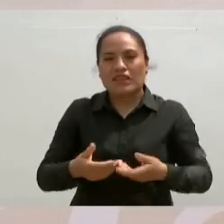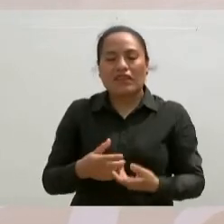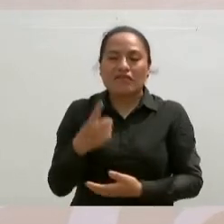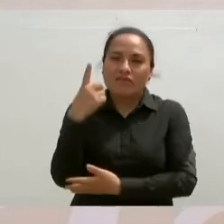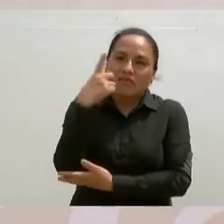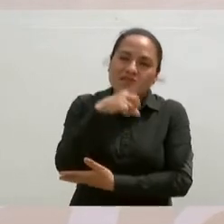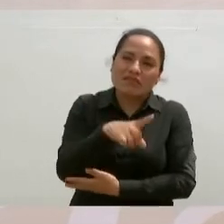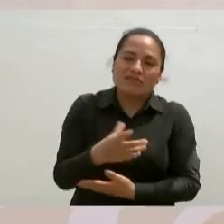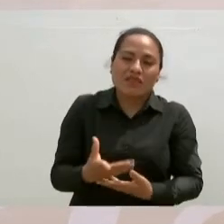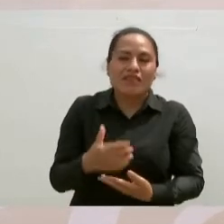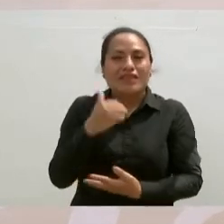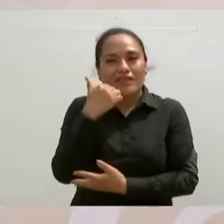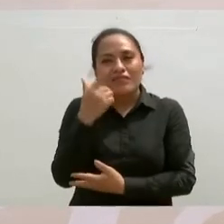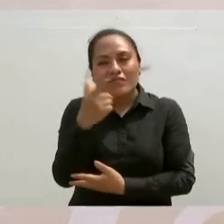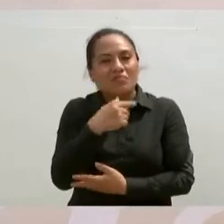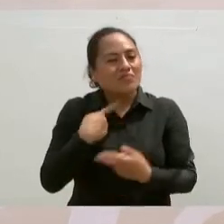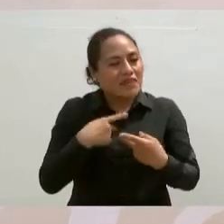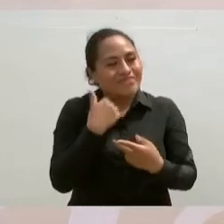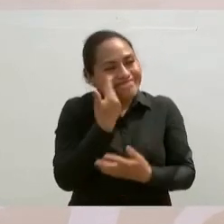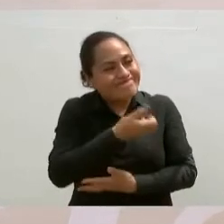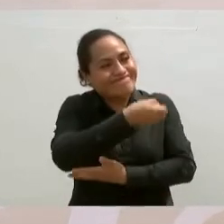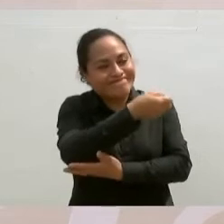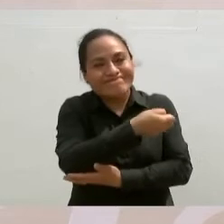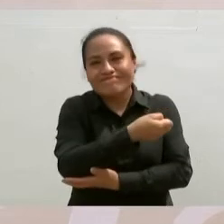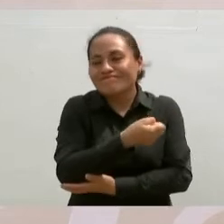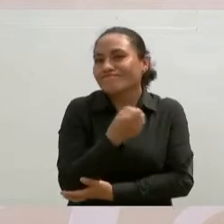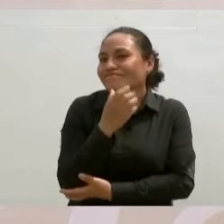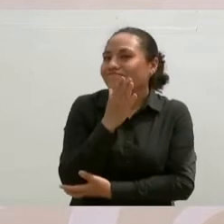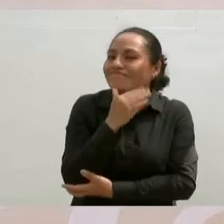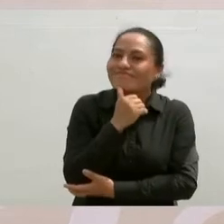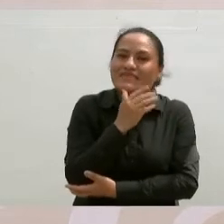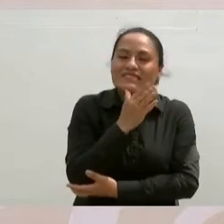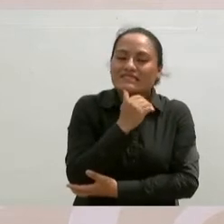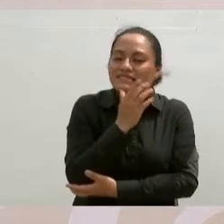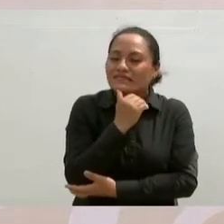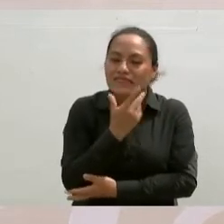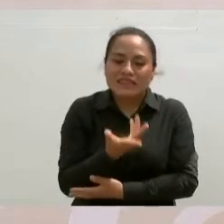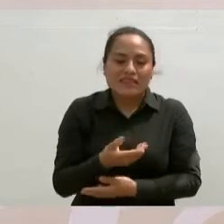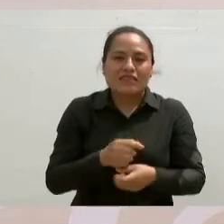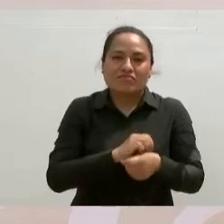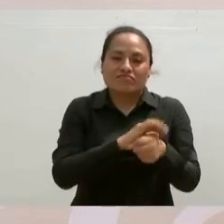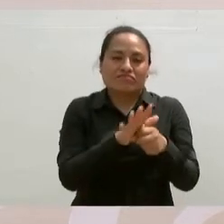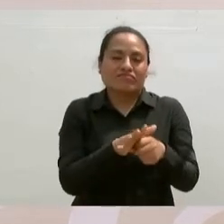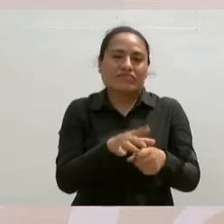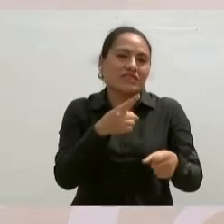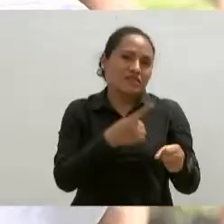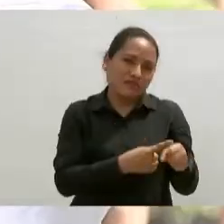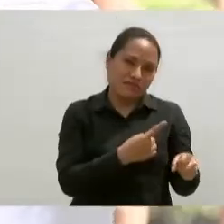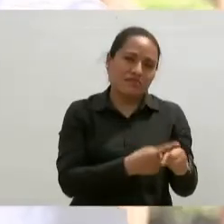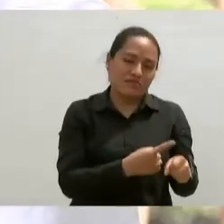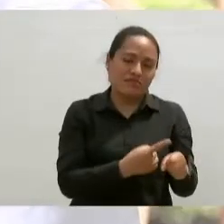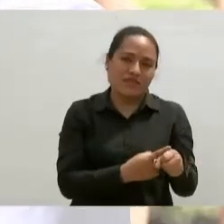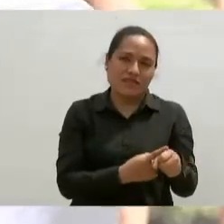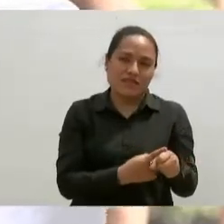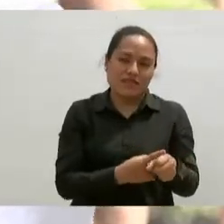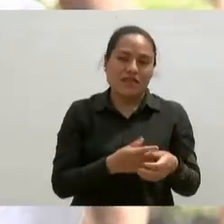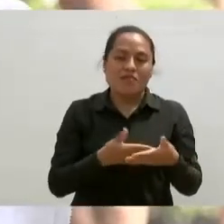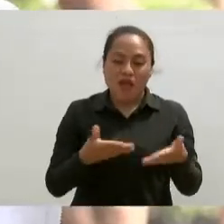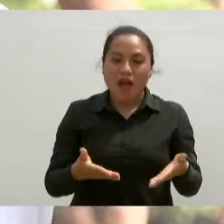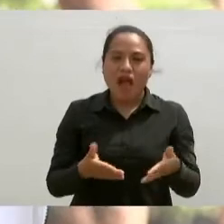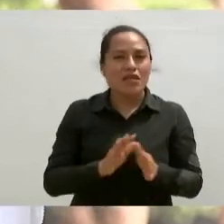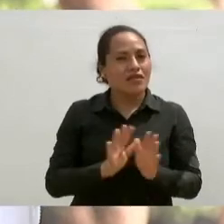queriendo pues saludarnos y no podemos por la pandemia, pero ya va a